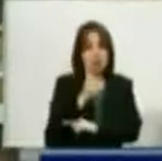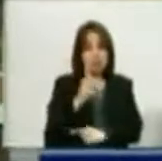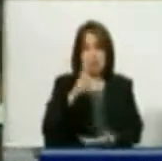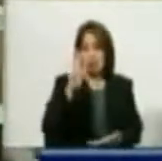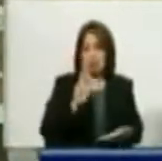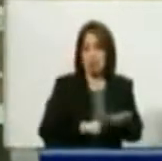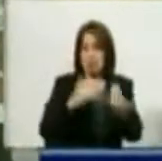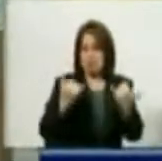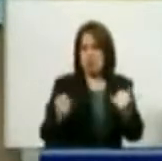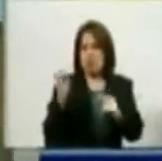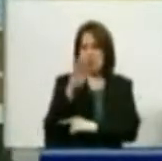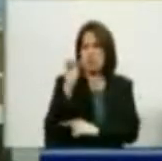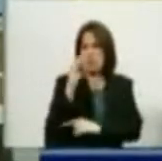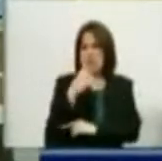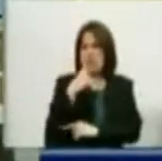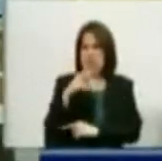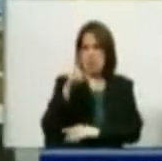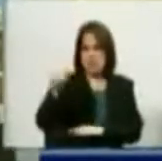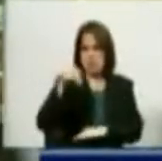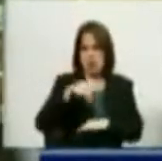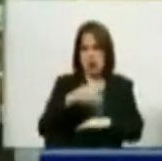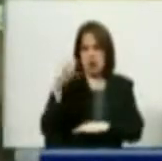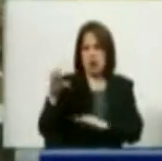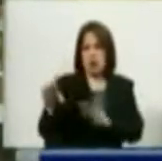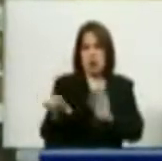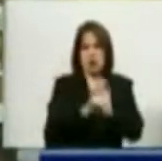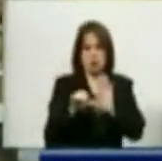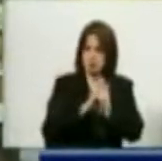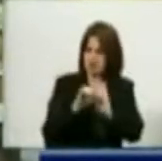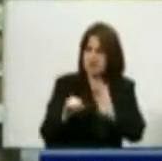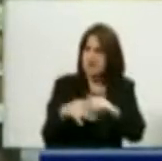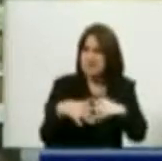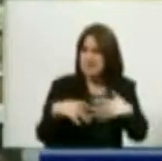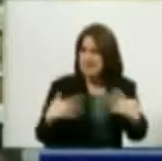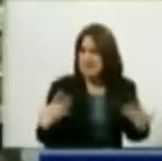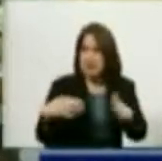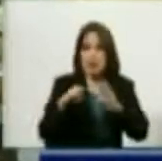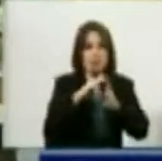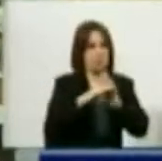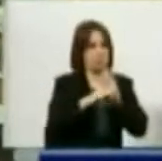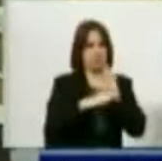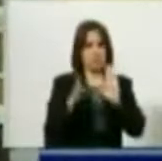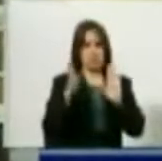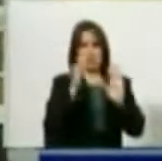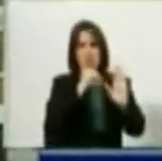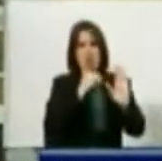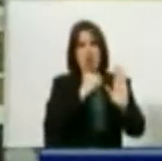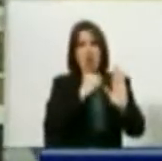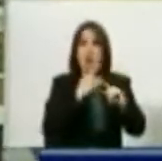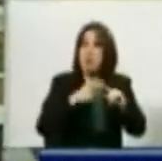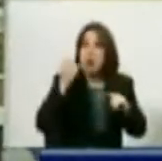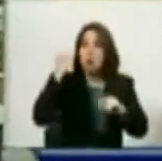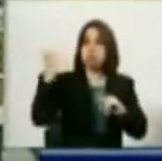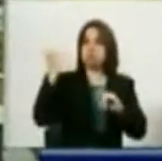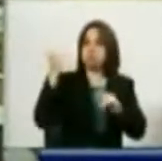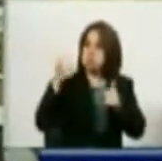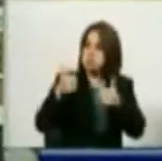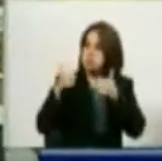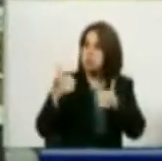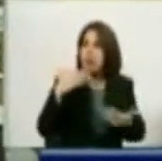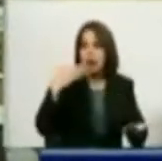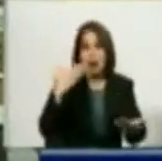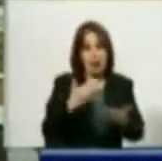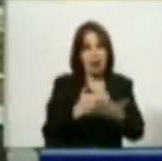este señor oyarve la asamblea nacional Constituyente en verdad no estaba en agenda pero nos acaba de dar una idea extraordinaria Gracias